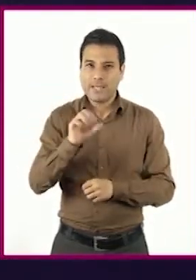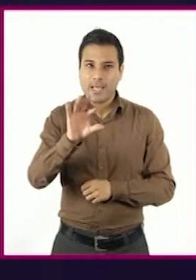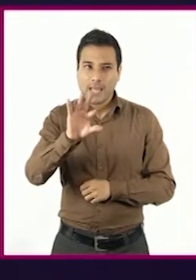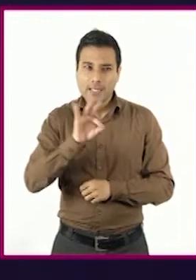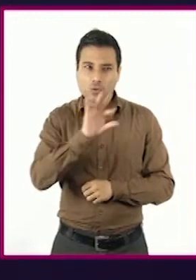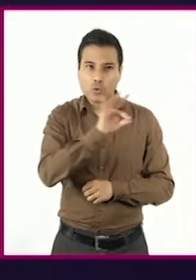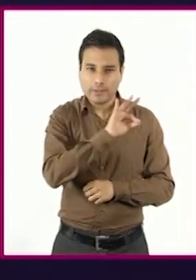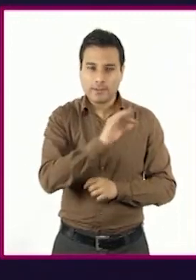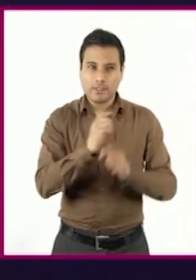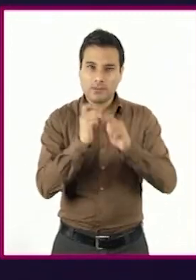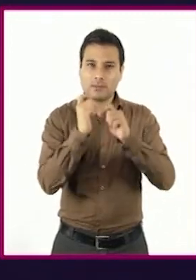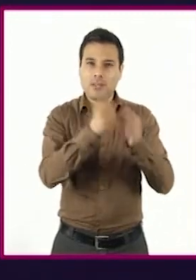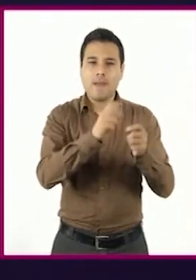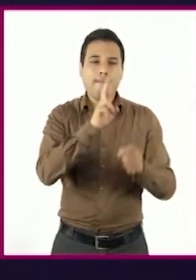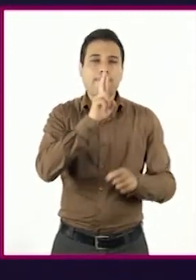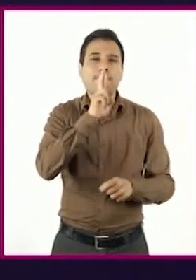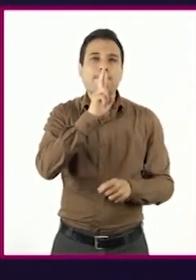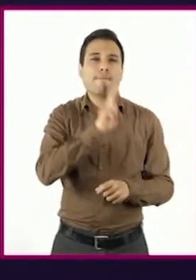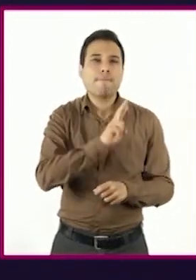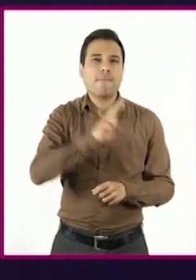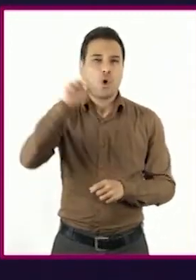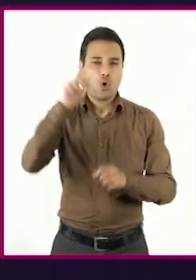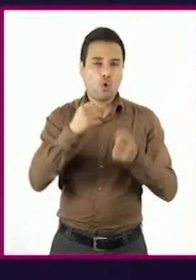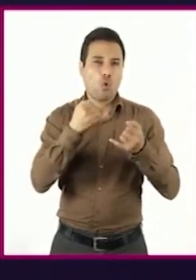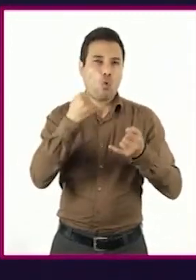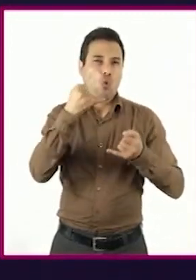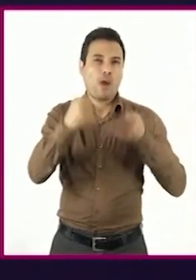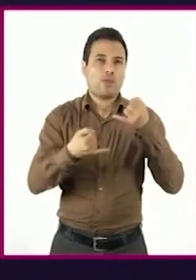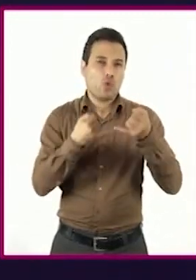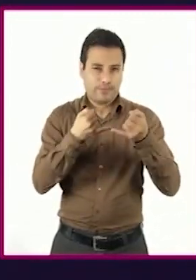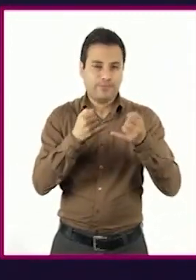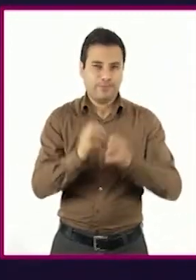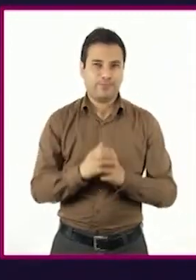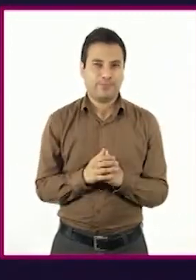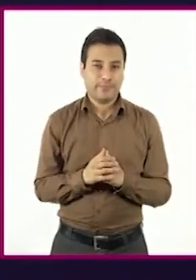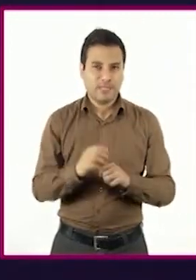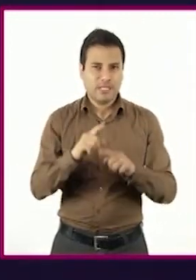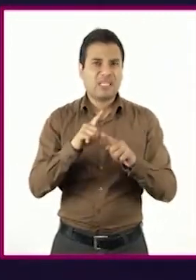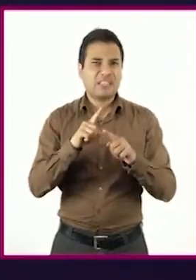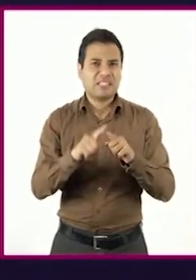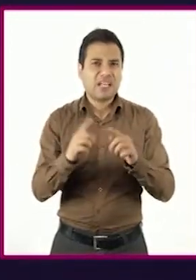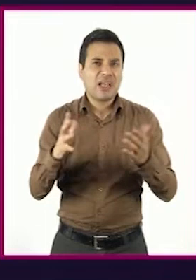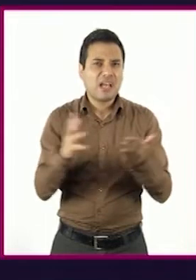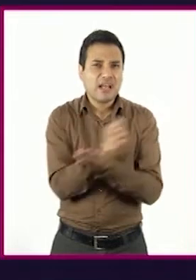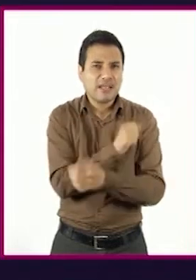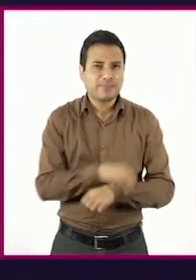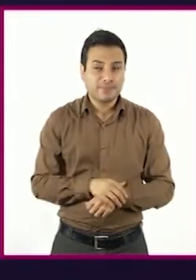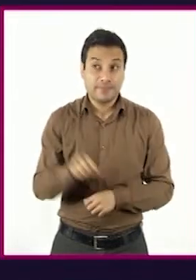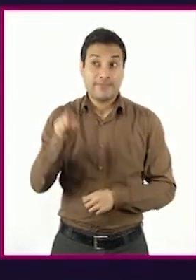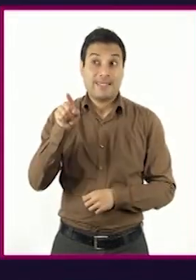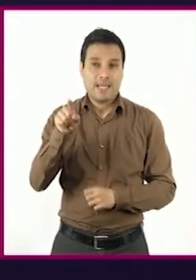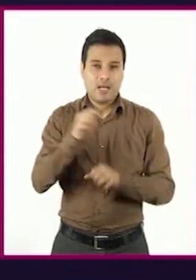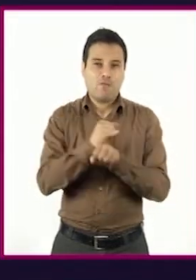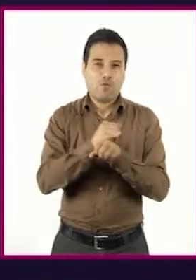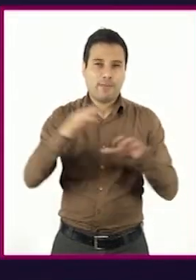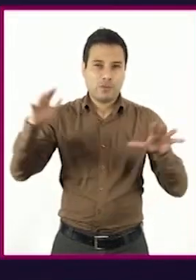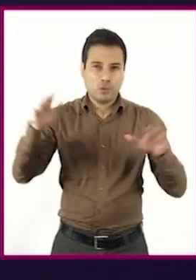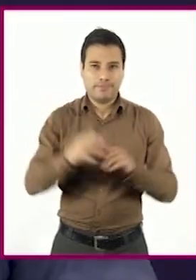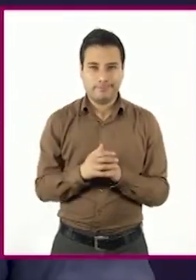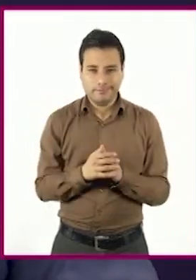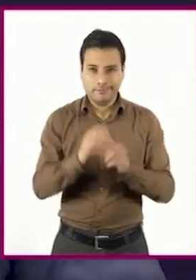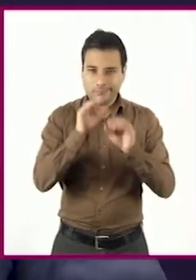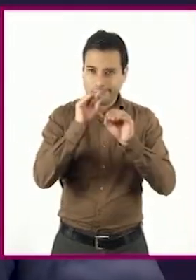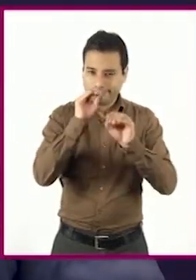mejor jugador de la temporada. Para decidir quién se lo merece, concentró varios datos de cada uno de los